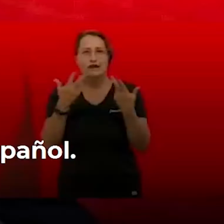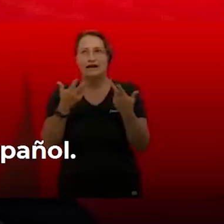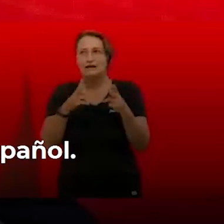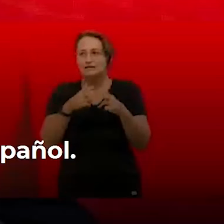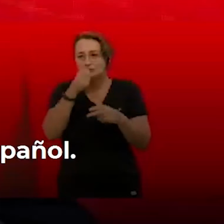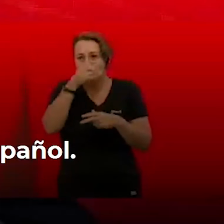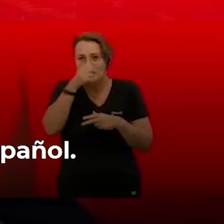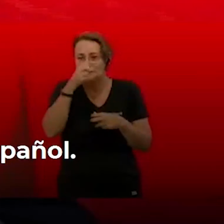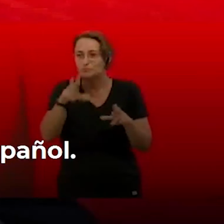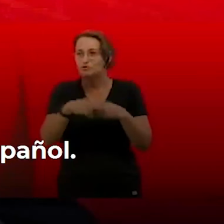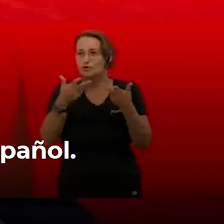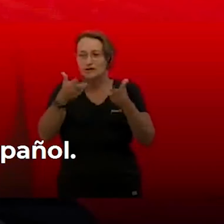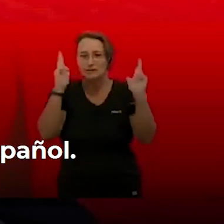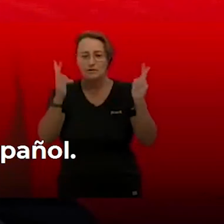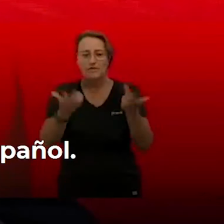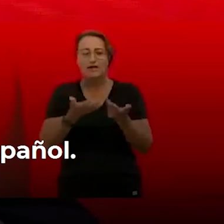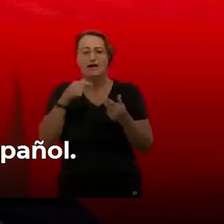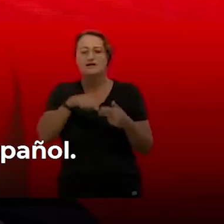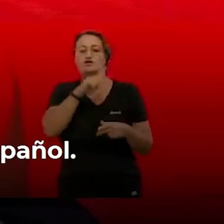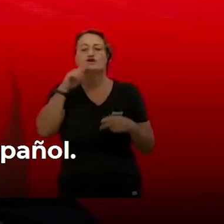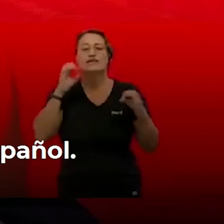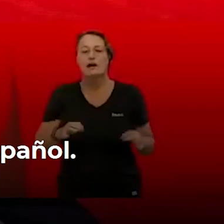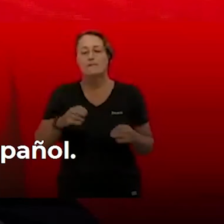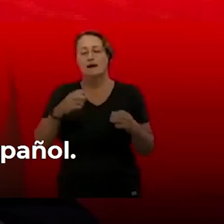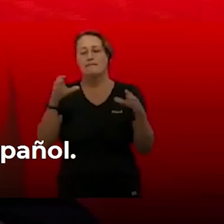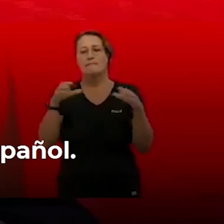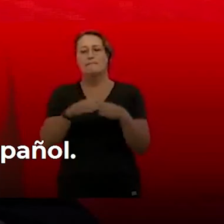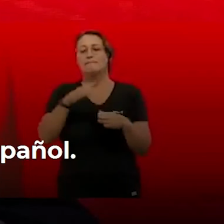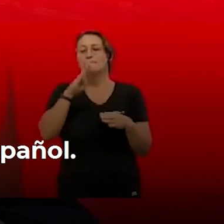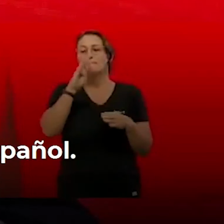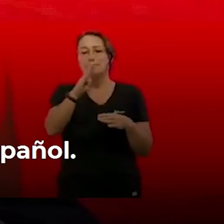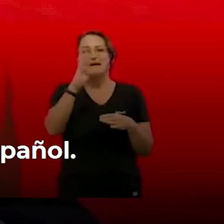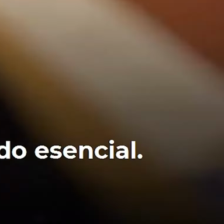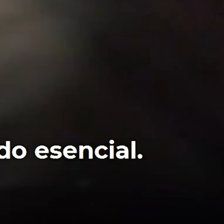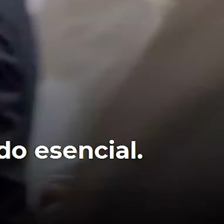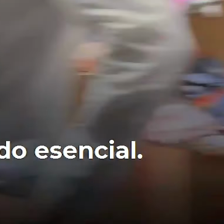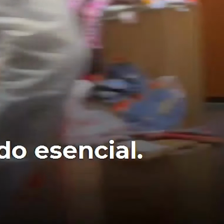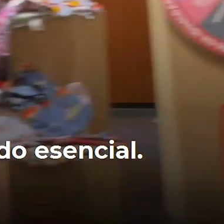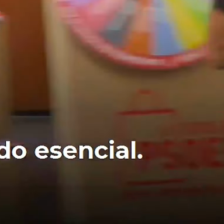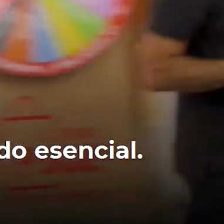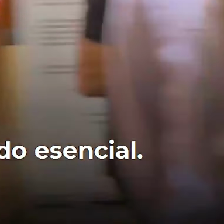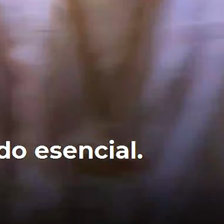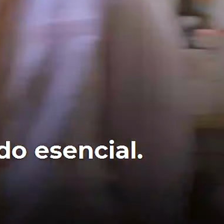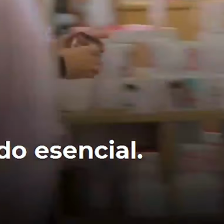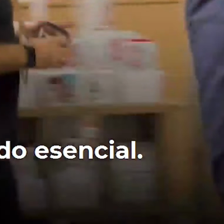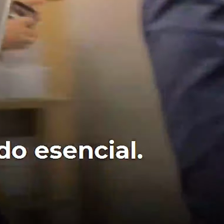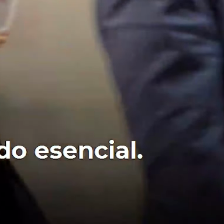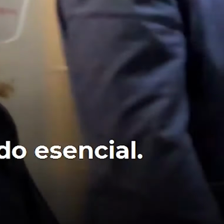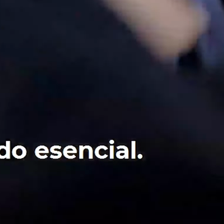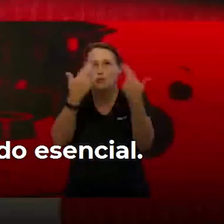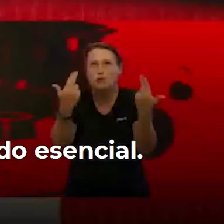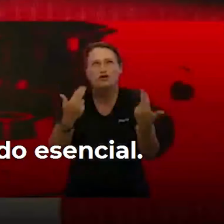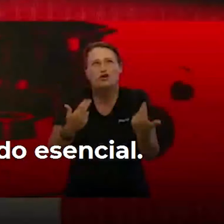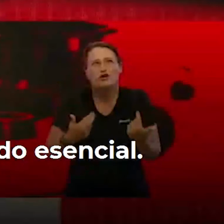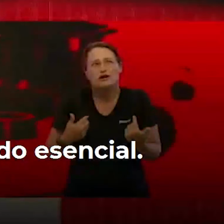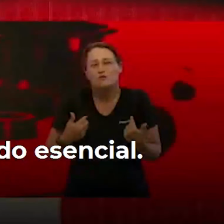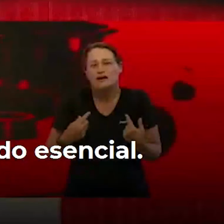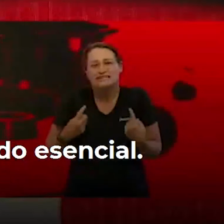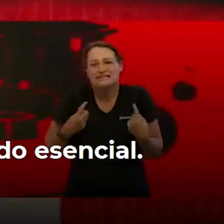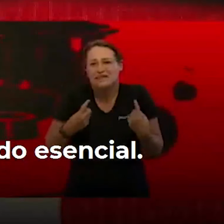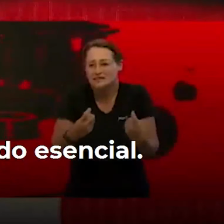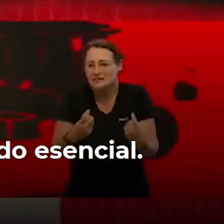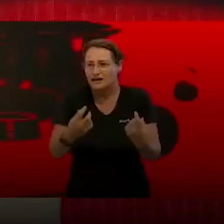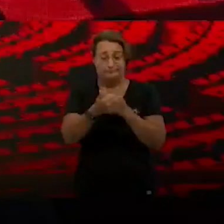socialismo, eso se llama en España Partido Socialista Obrero Español. Lo público no es que sea imprescindible, se ha